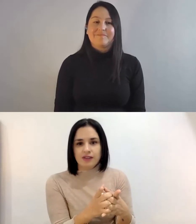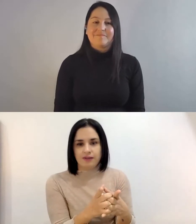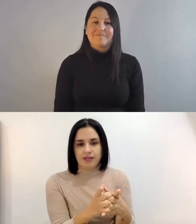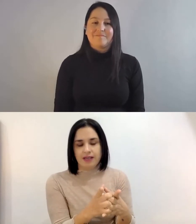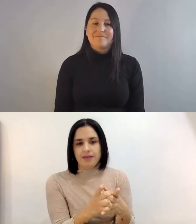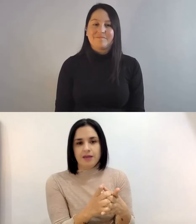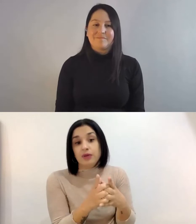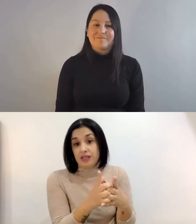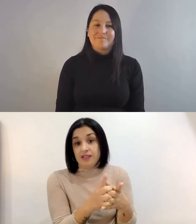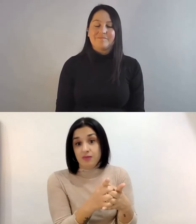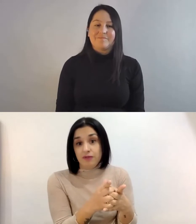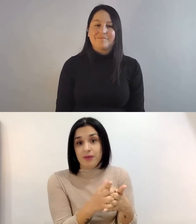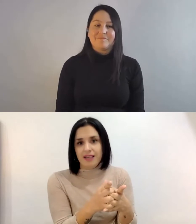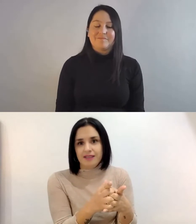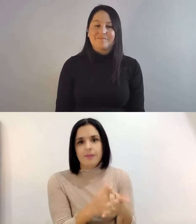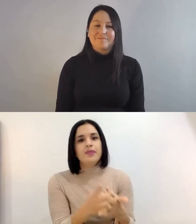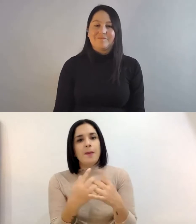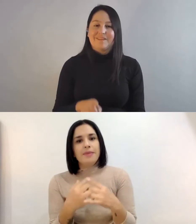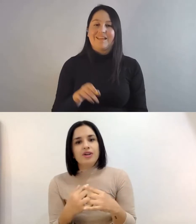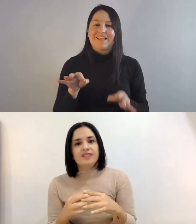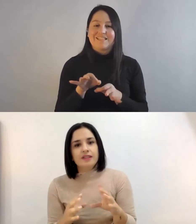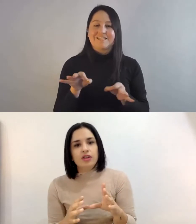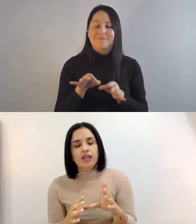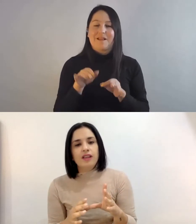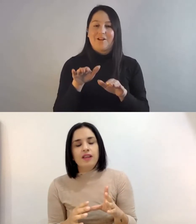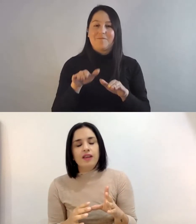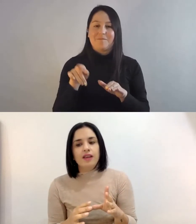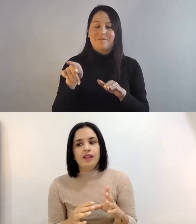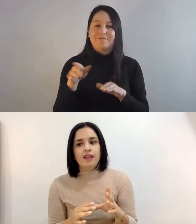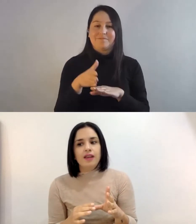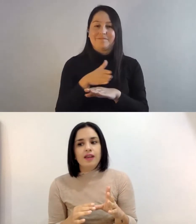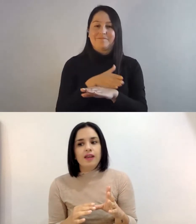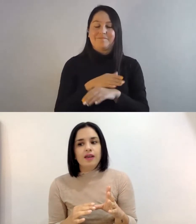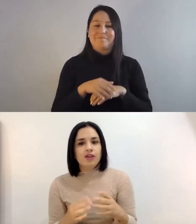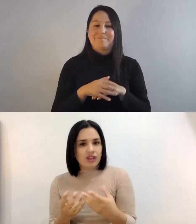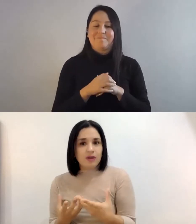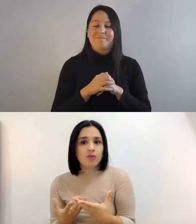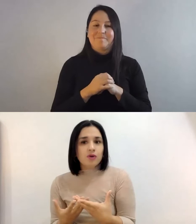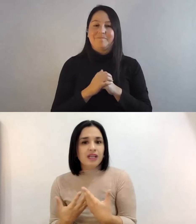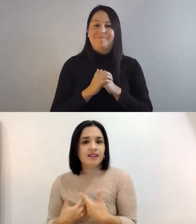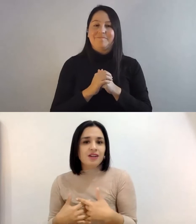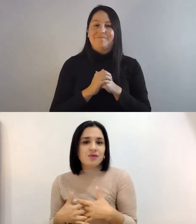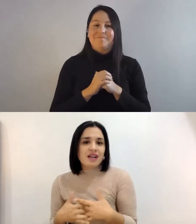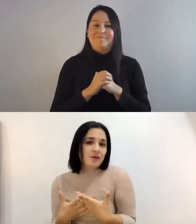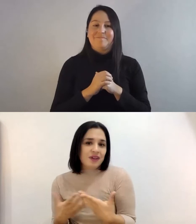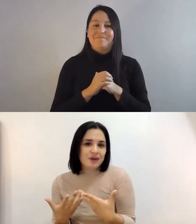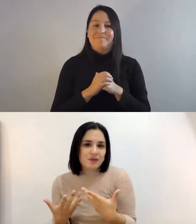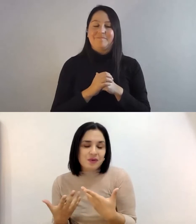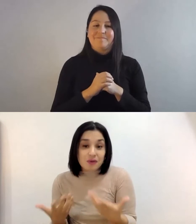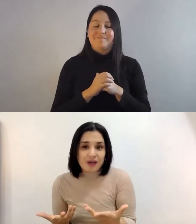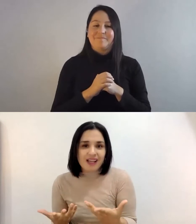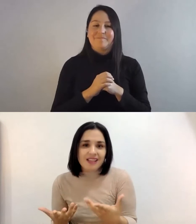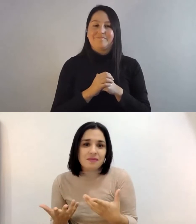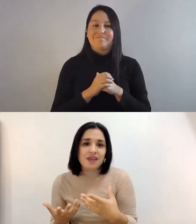señas que usa Camila, porque quizás son más formales, pero en el sentido de ellos también como comunidad tienen una lengua que es